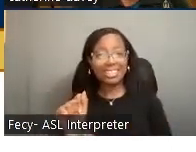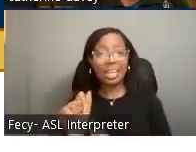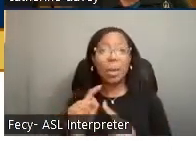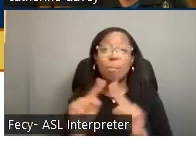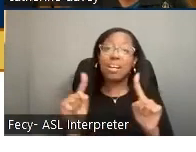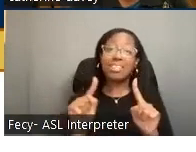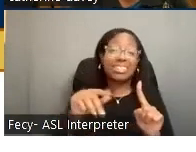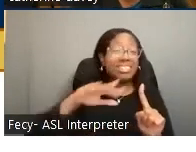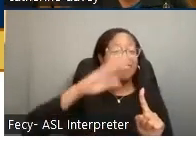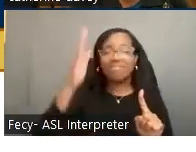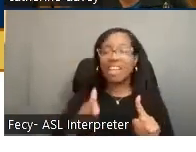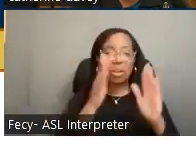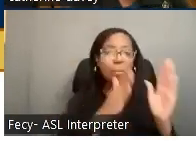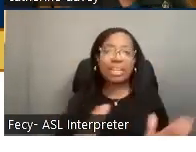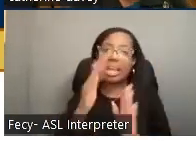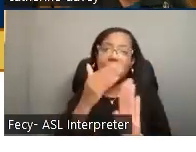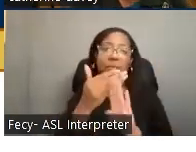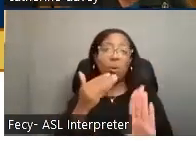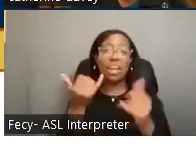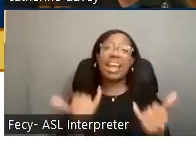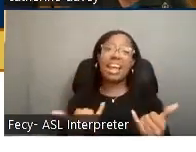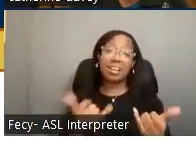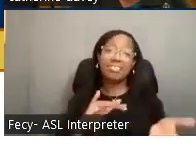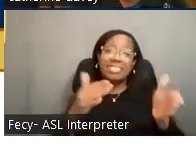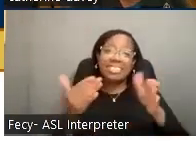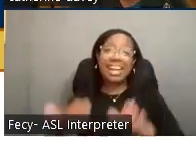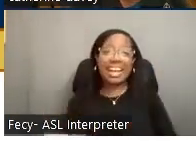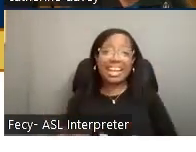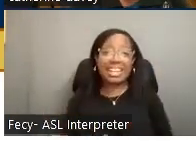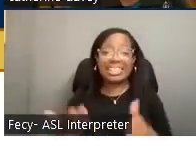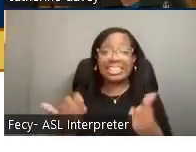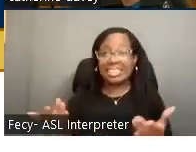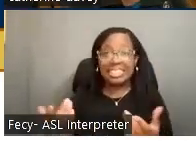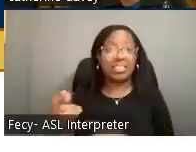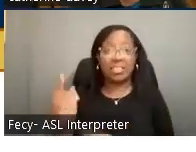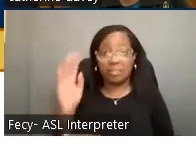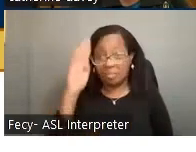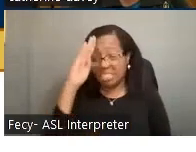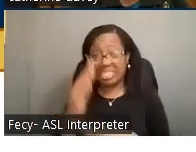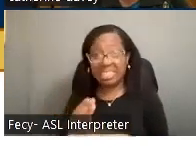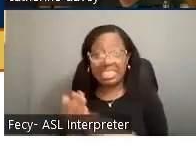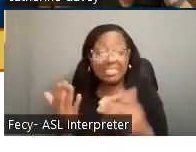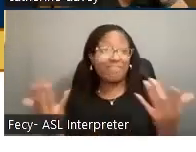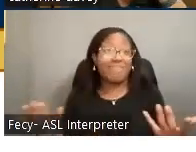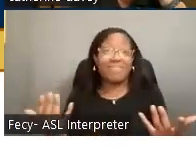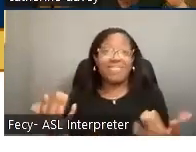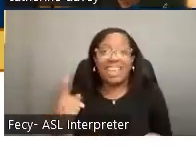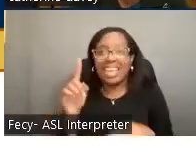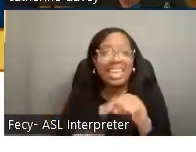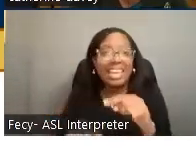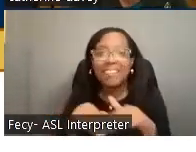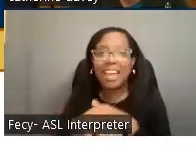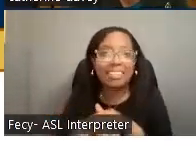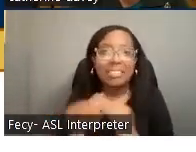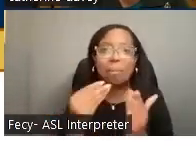tiene 40 años y cuando falleció no había un plan claro acerca de quién tenía que ayudar, qué había que hacer y